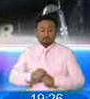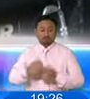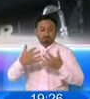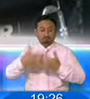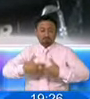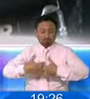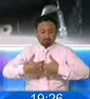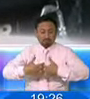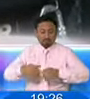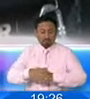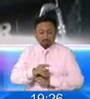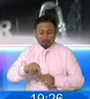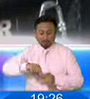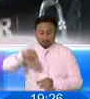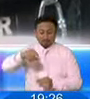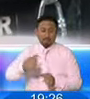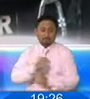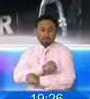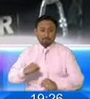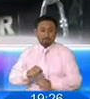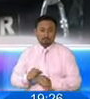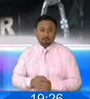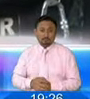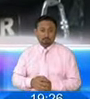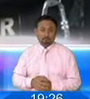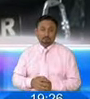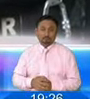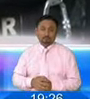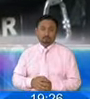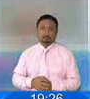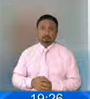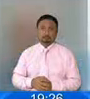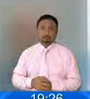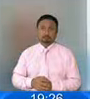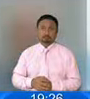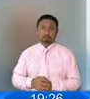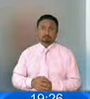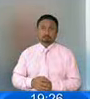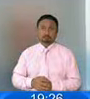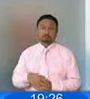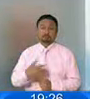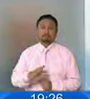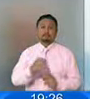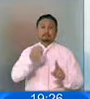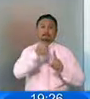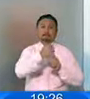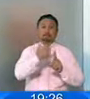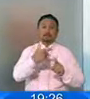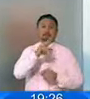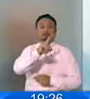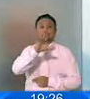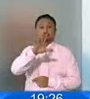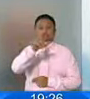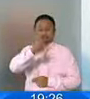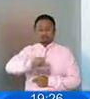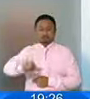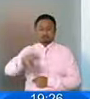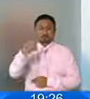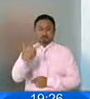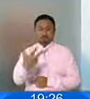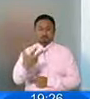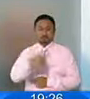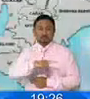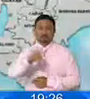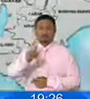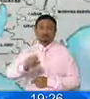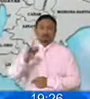de insumos explosivos que servirían para el cometimiento de varios ilícitos. Impacto 25 dejó la detención de 3 personas, una de ellas de la